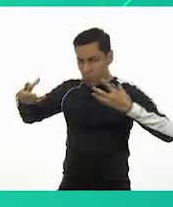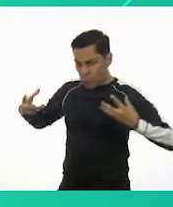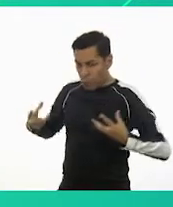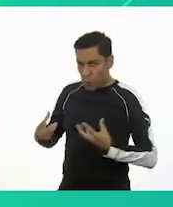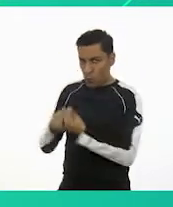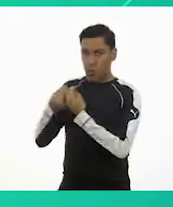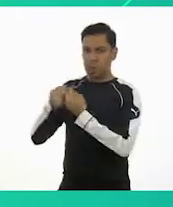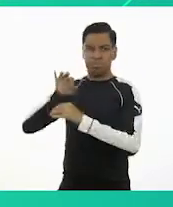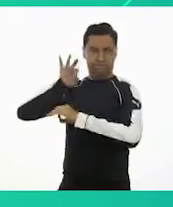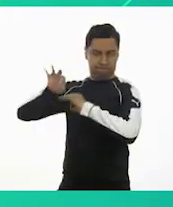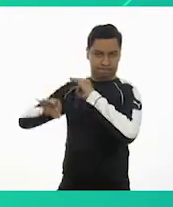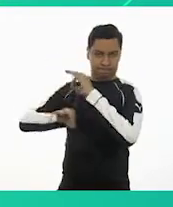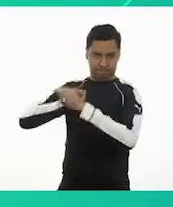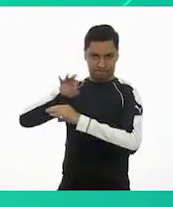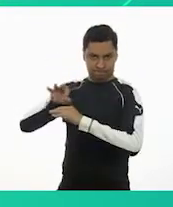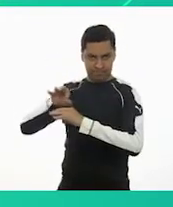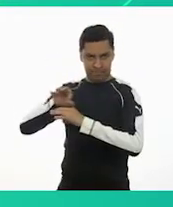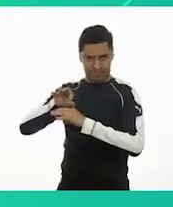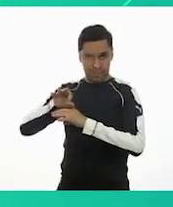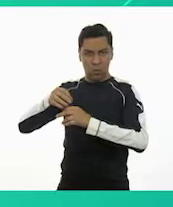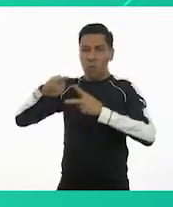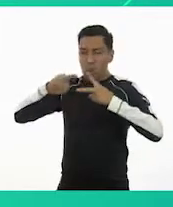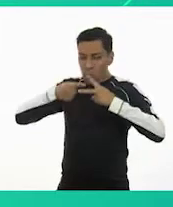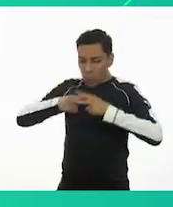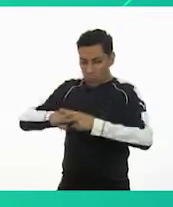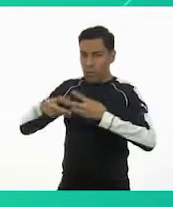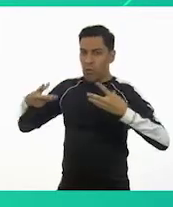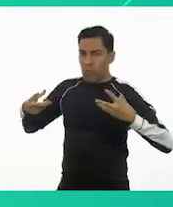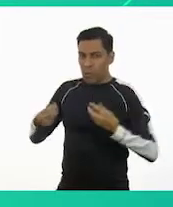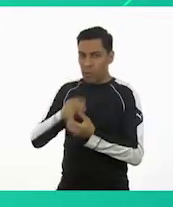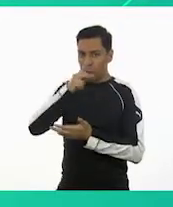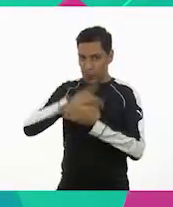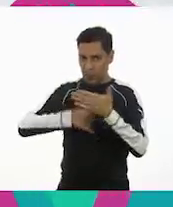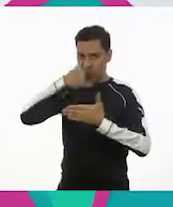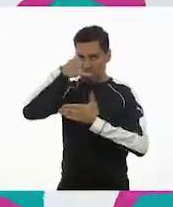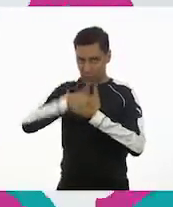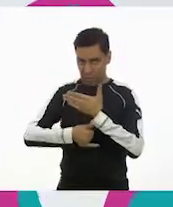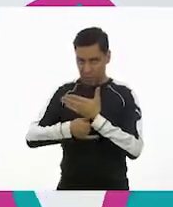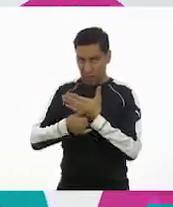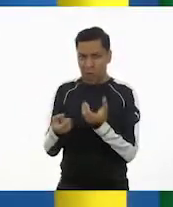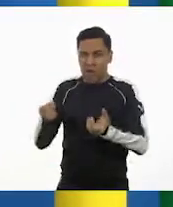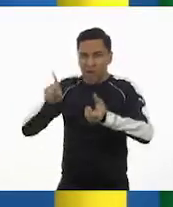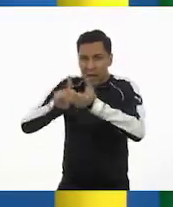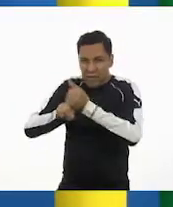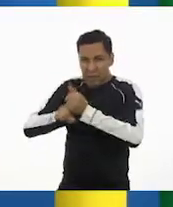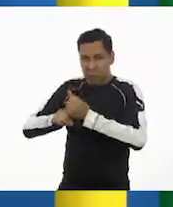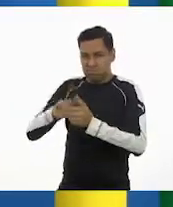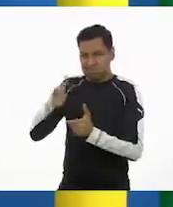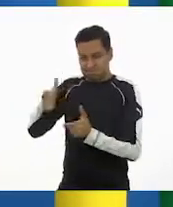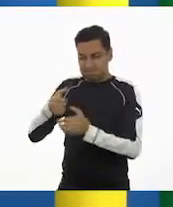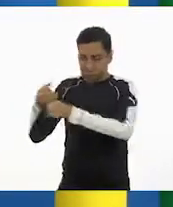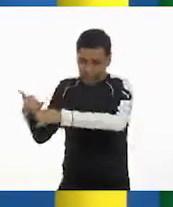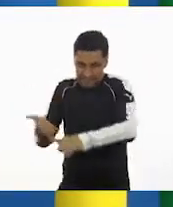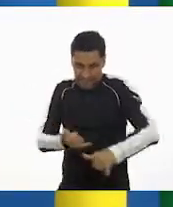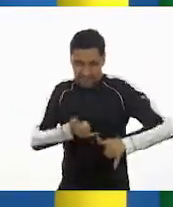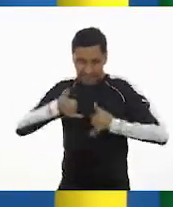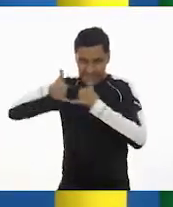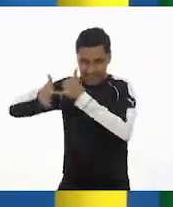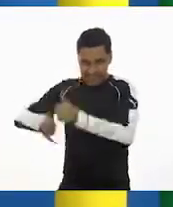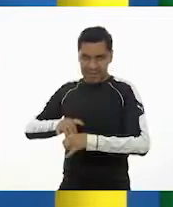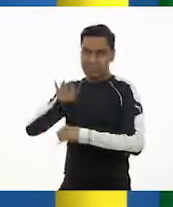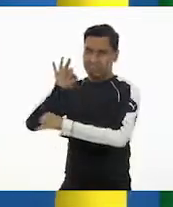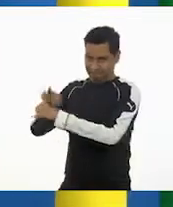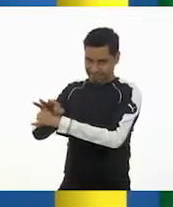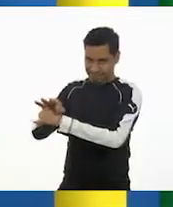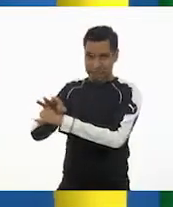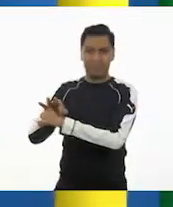grandes estructuras. Y empezamos a trabajar en un proyecto que se llama el Proyecto Refugio Chinampa. Este caso es muy interesante porque la